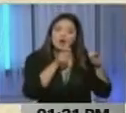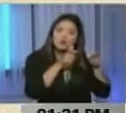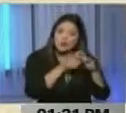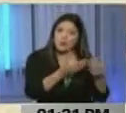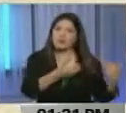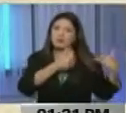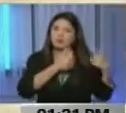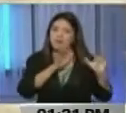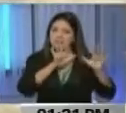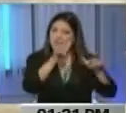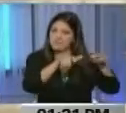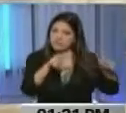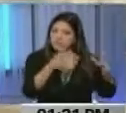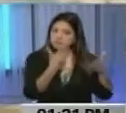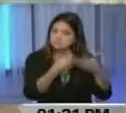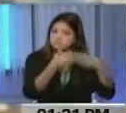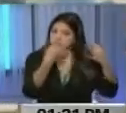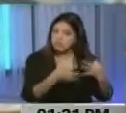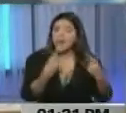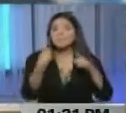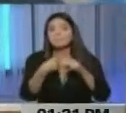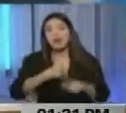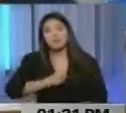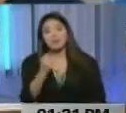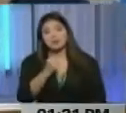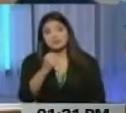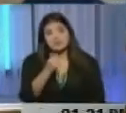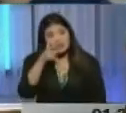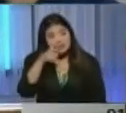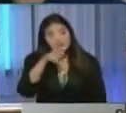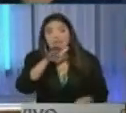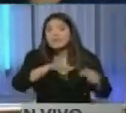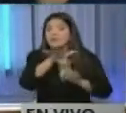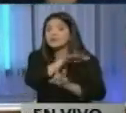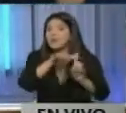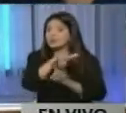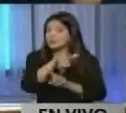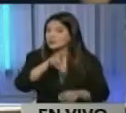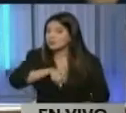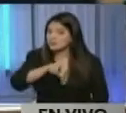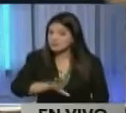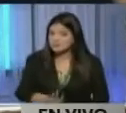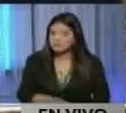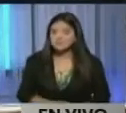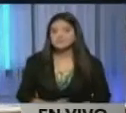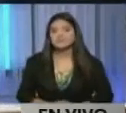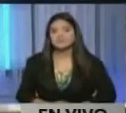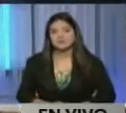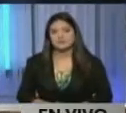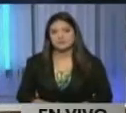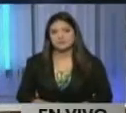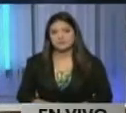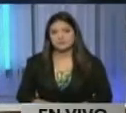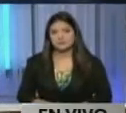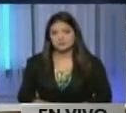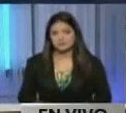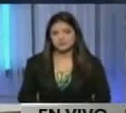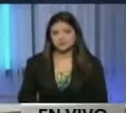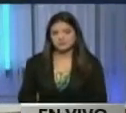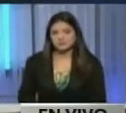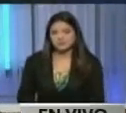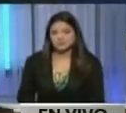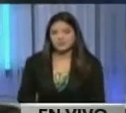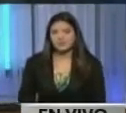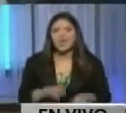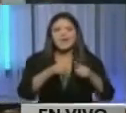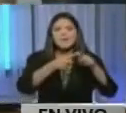verificación, acompañados de seguridad policial cuando las circunstancias así lo requieran. El ancho de la zona de